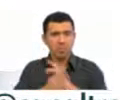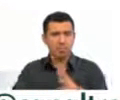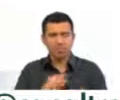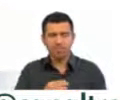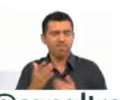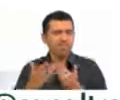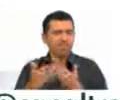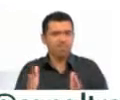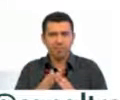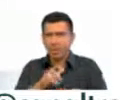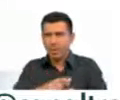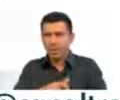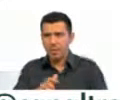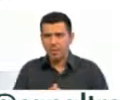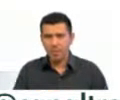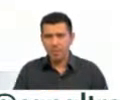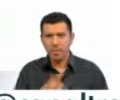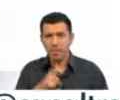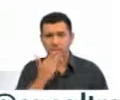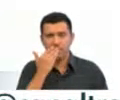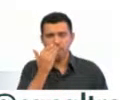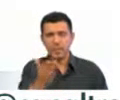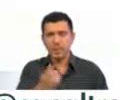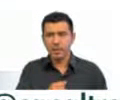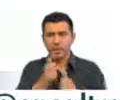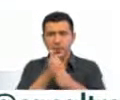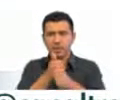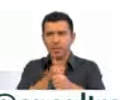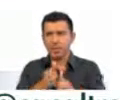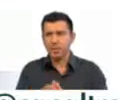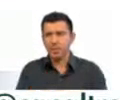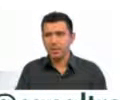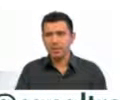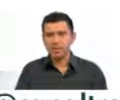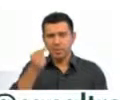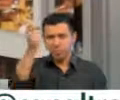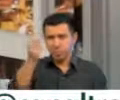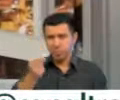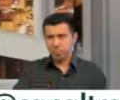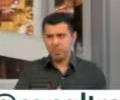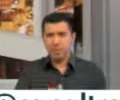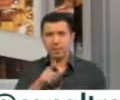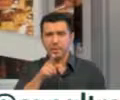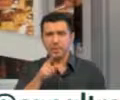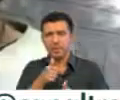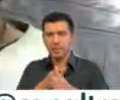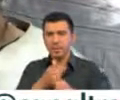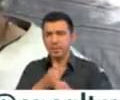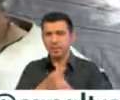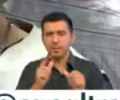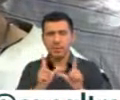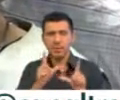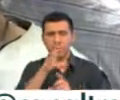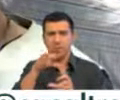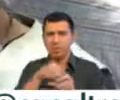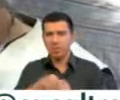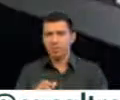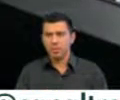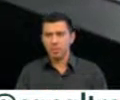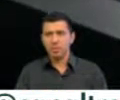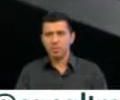queremos agradecer a todos nuestros seguidores por la confianza depositada en el canal tro y queremos reafirmar nuestro compromiso con la